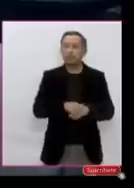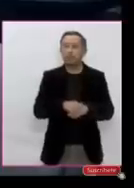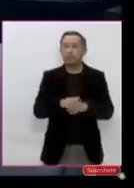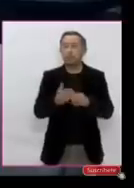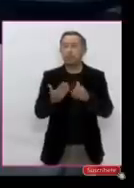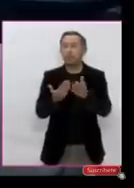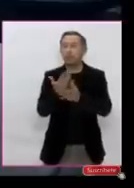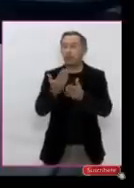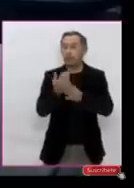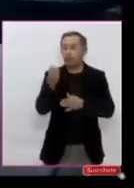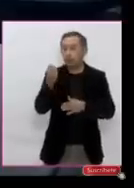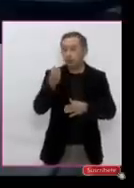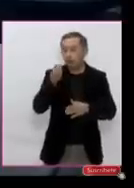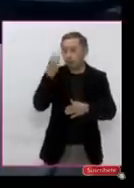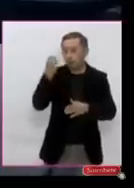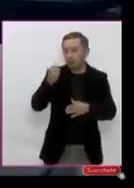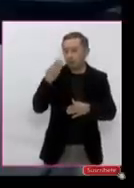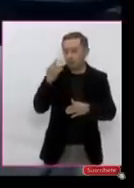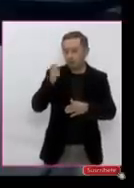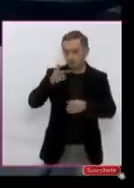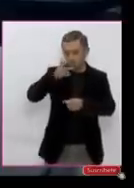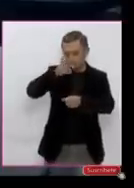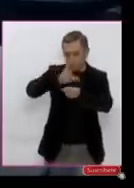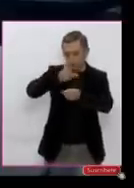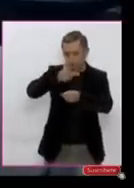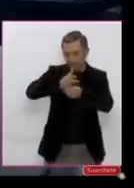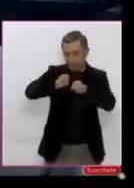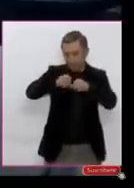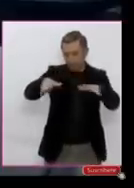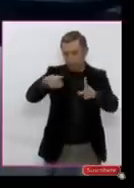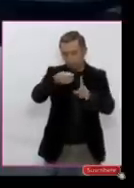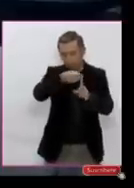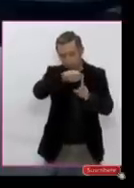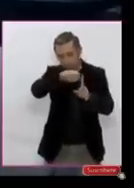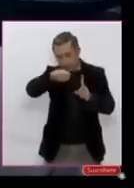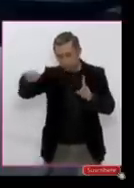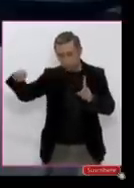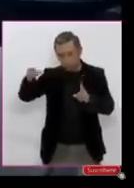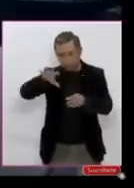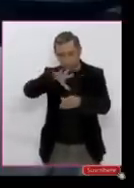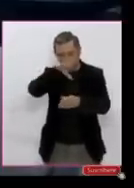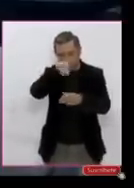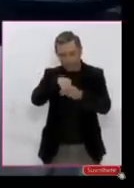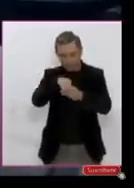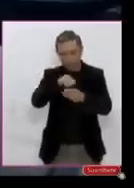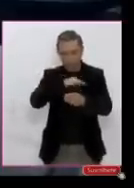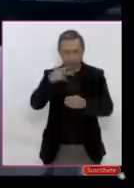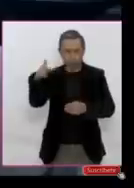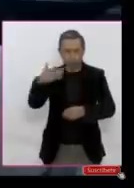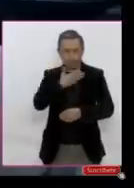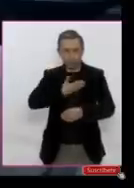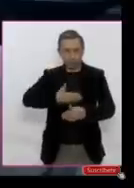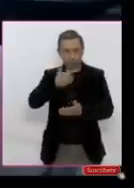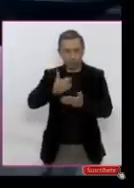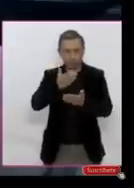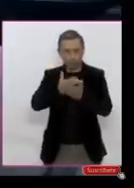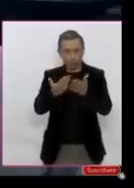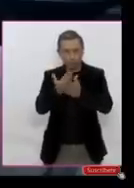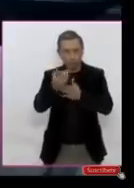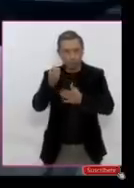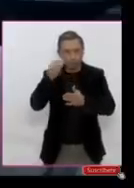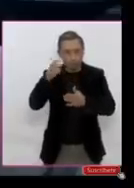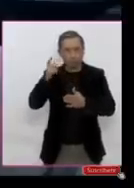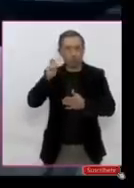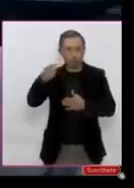transmisión íntegra de las conferencias del presidente de matutinas de presidente la república deben ser consideradas propaganda